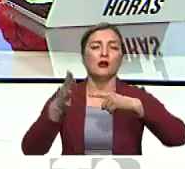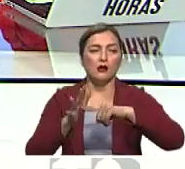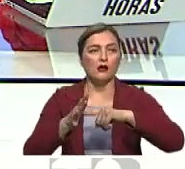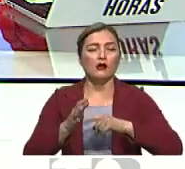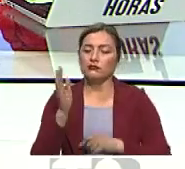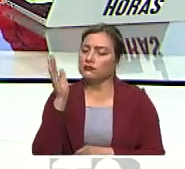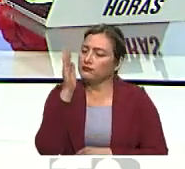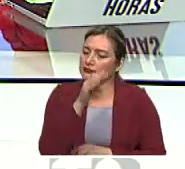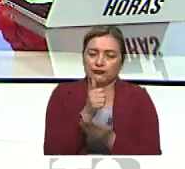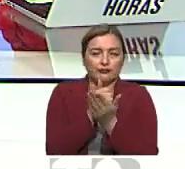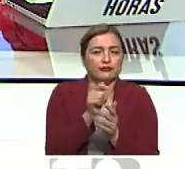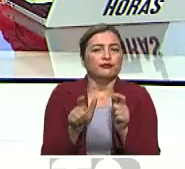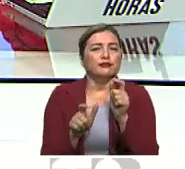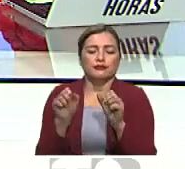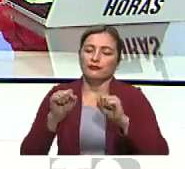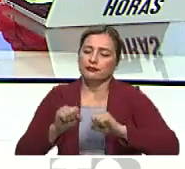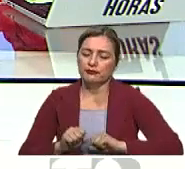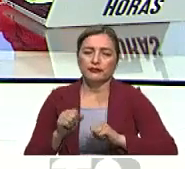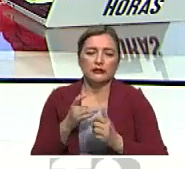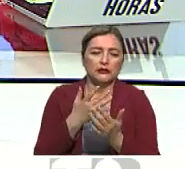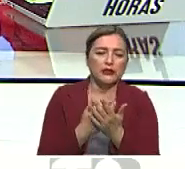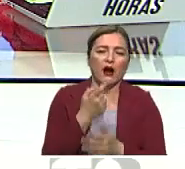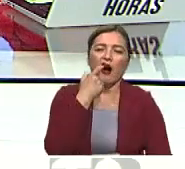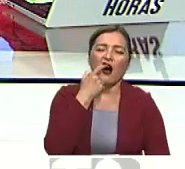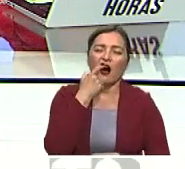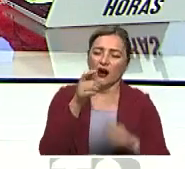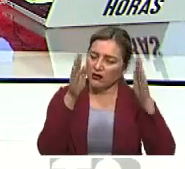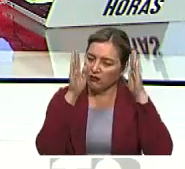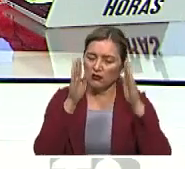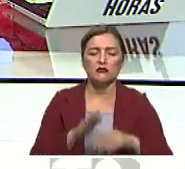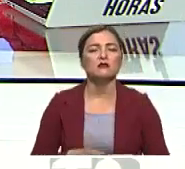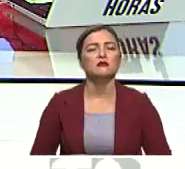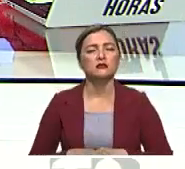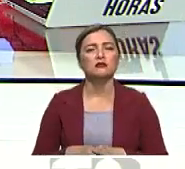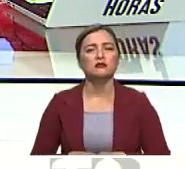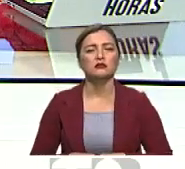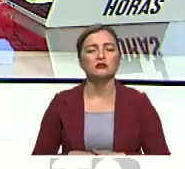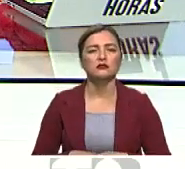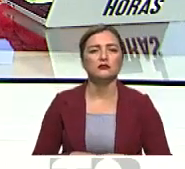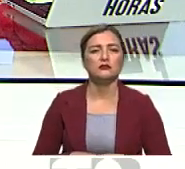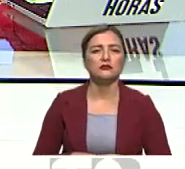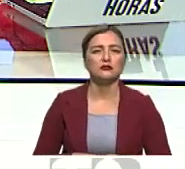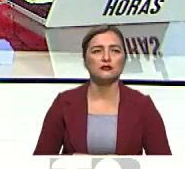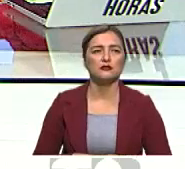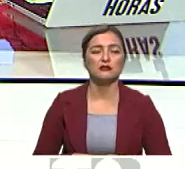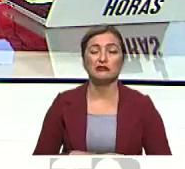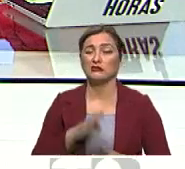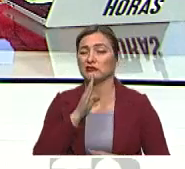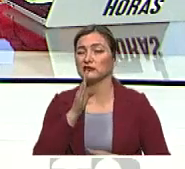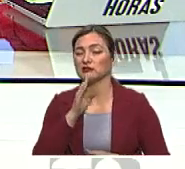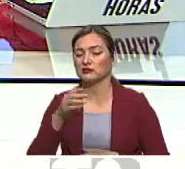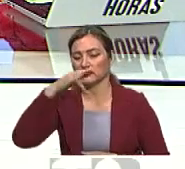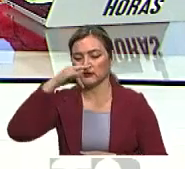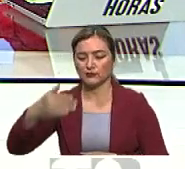como es gratuita va a ayudar a que mucha gente pueda acudir a recibir esta atención odontológica que por lo general requieren los